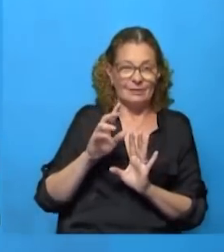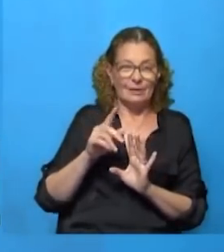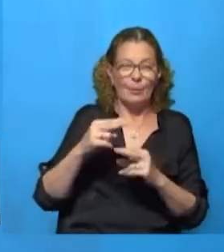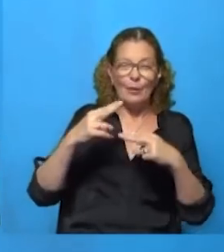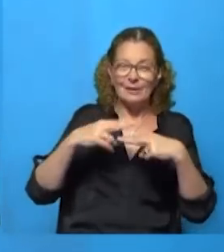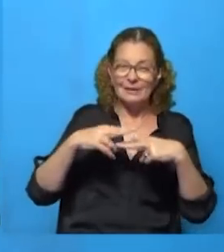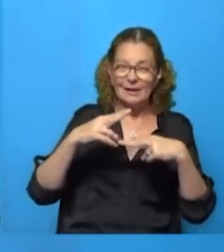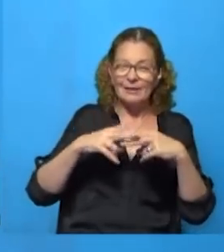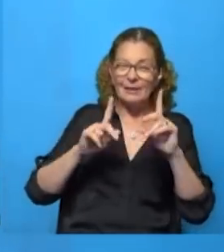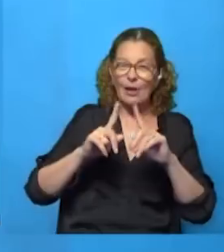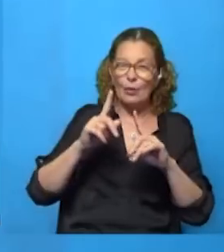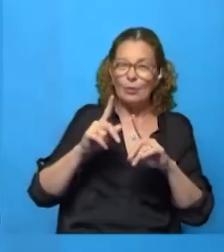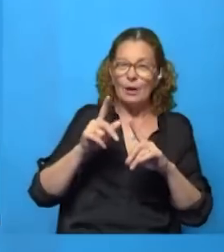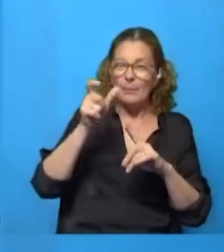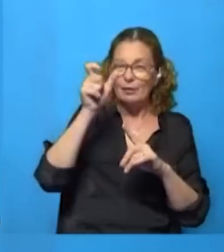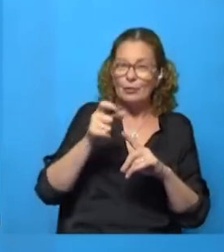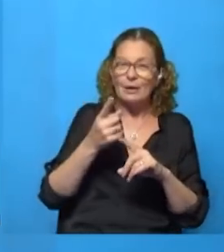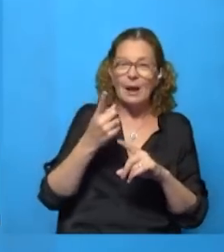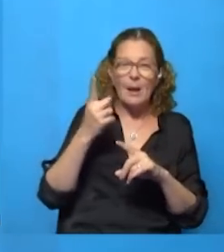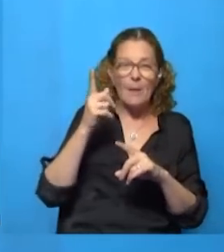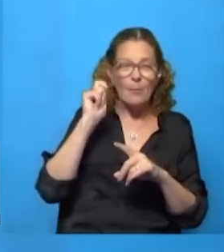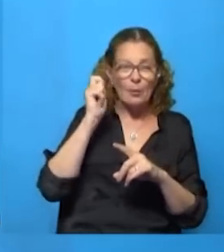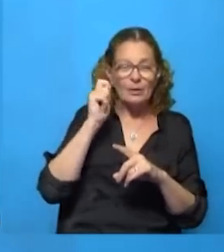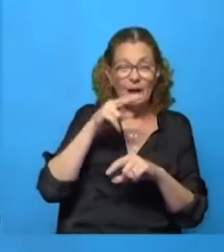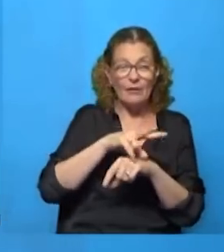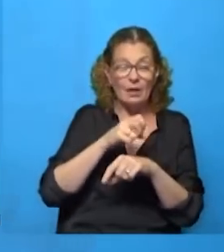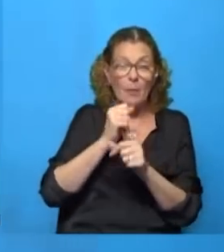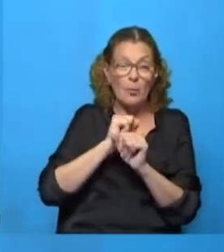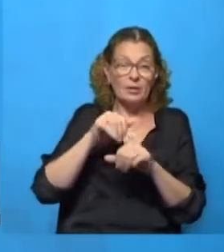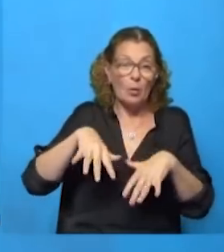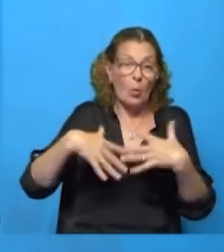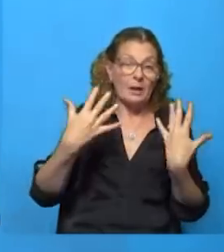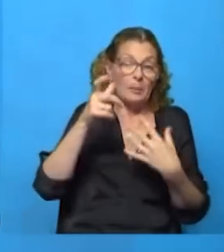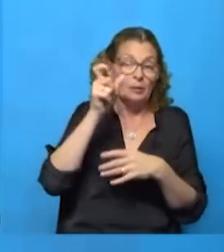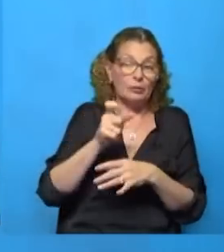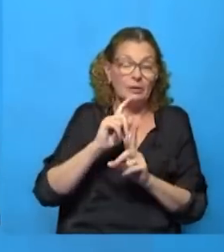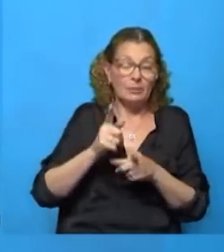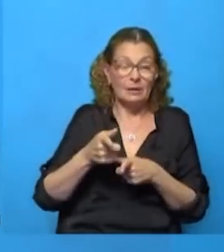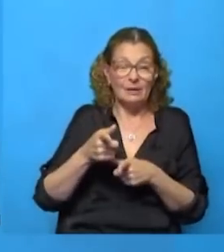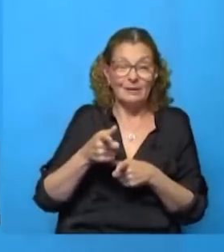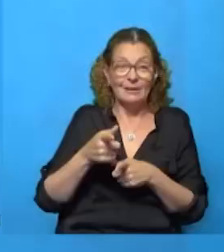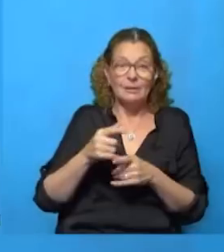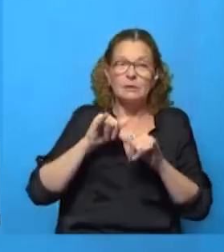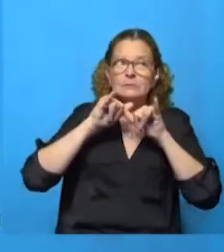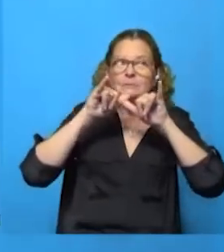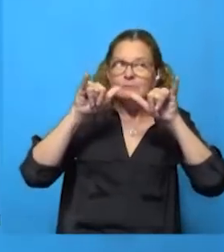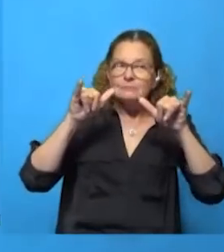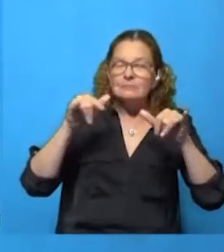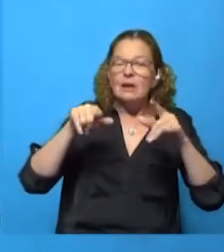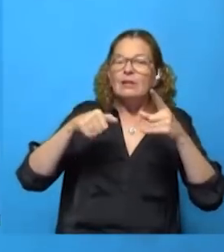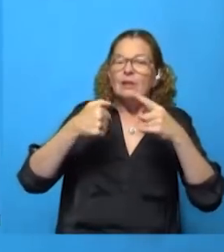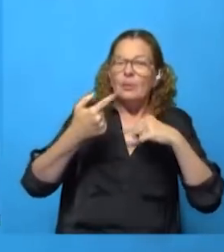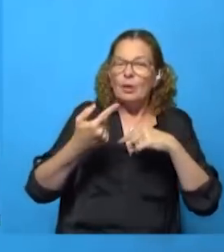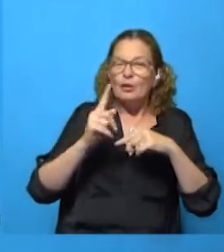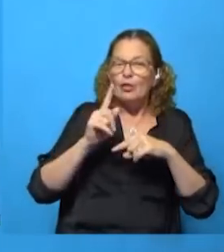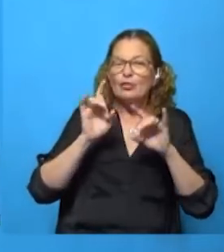uso de las redes de algunas figuras públicas en este caso la fiscal Pero puede ser cualquier tiene repercusiones no solamente